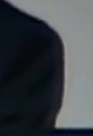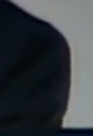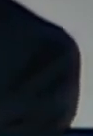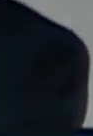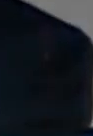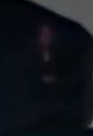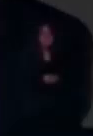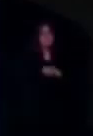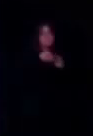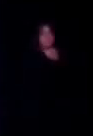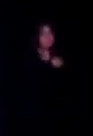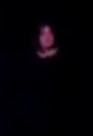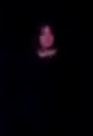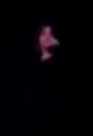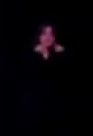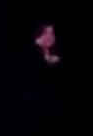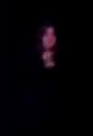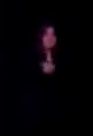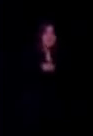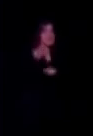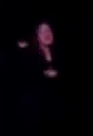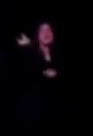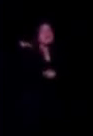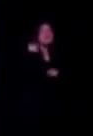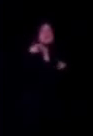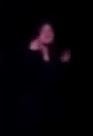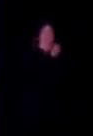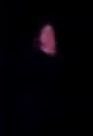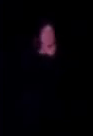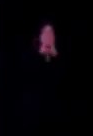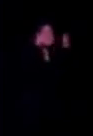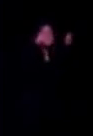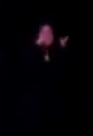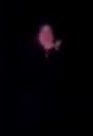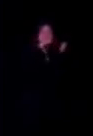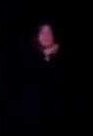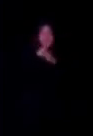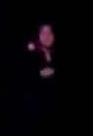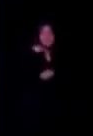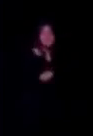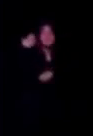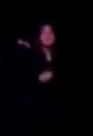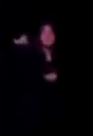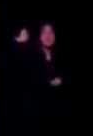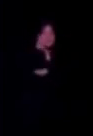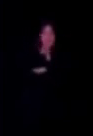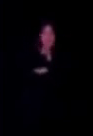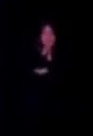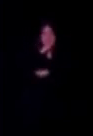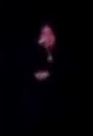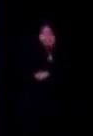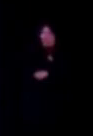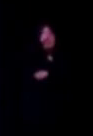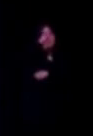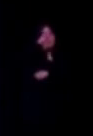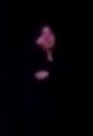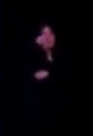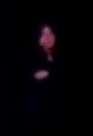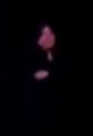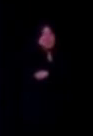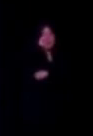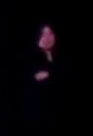Eso conlleva también, antes he hablado de calidad, yo traía esta propuesta que hace Juan Carlos Navarro hace tiempo en el Banco Mundial